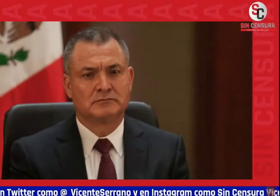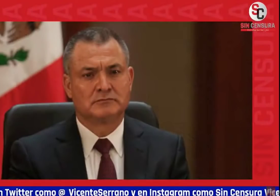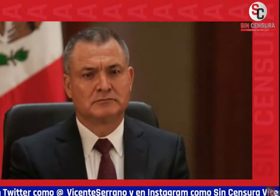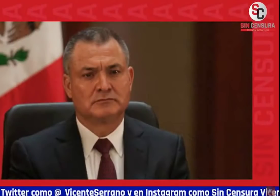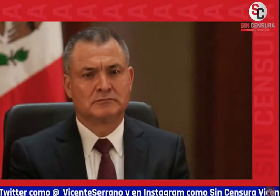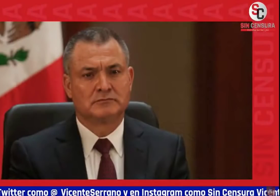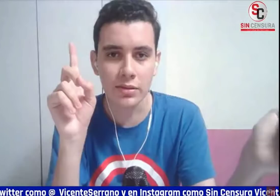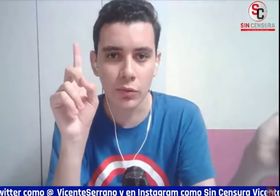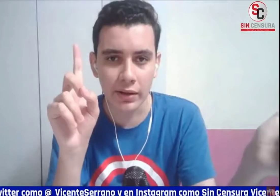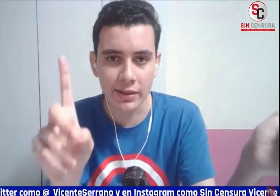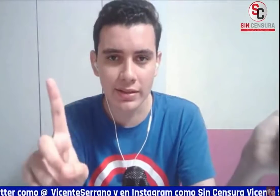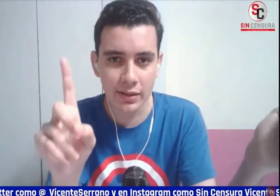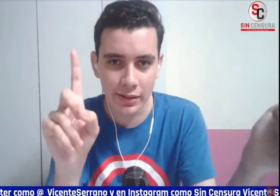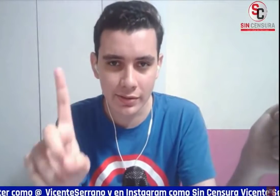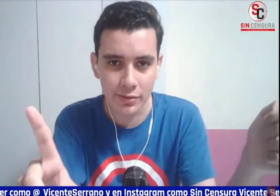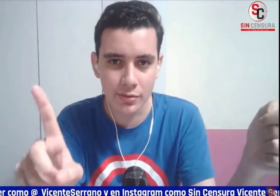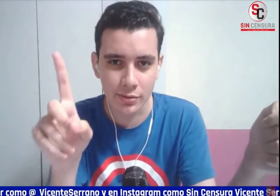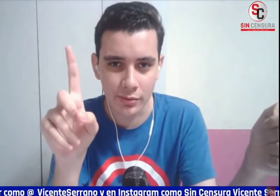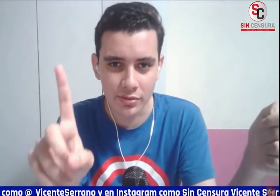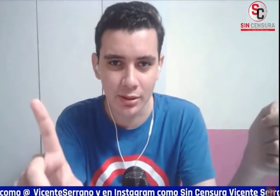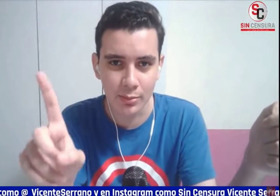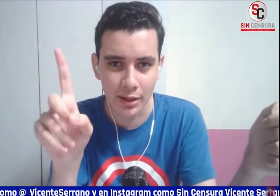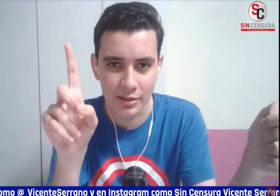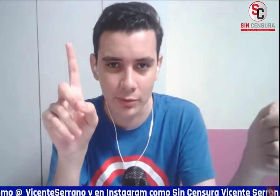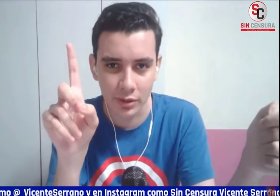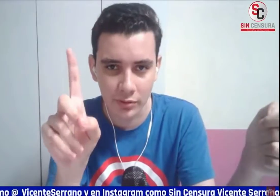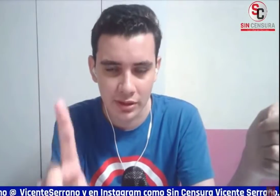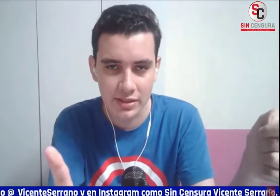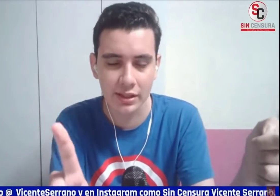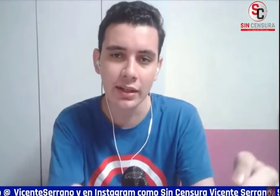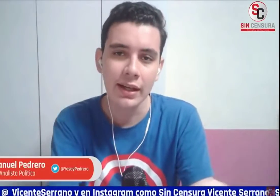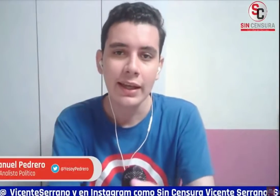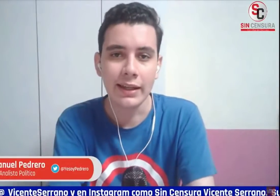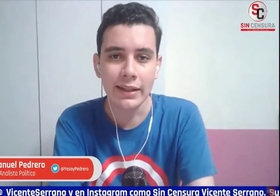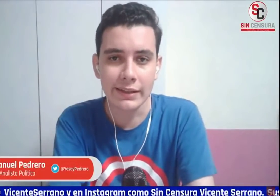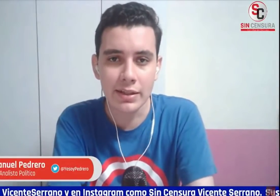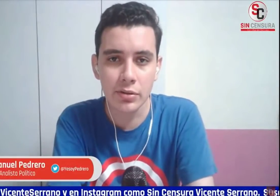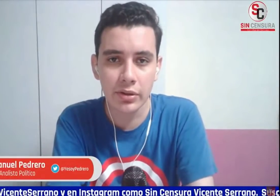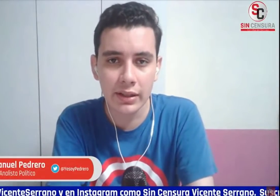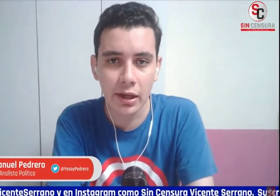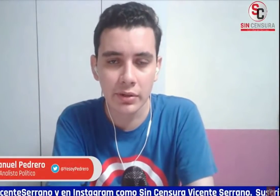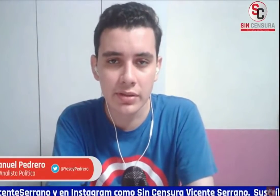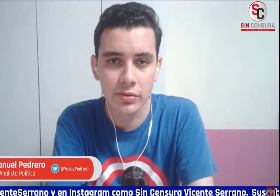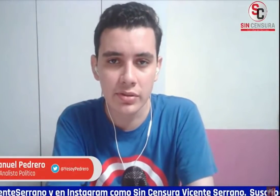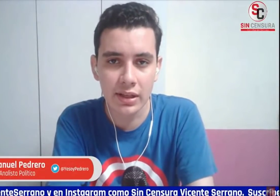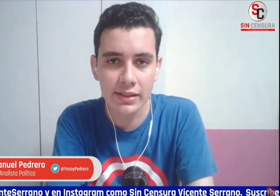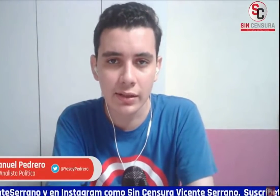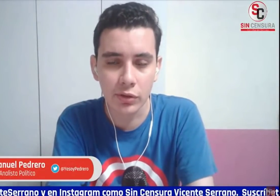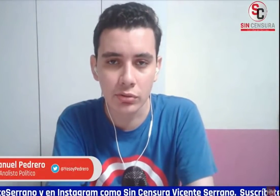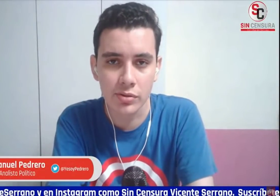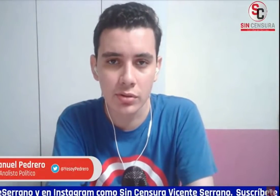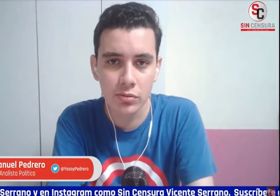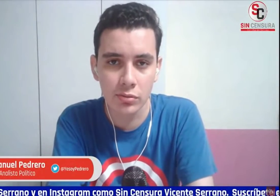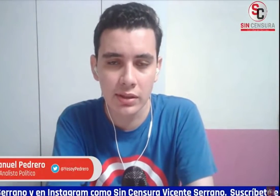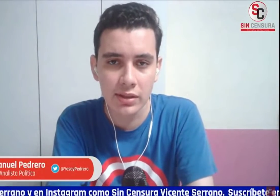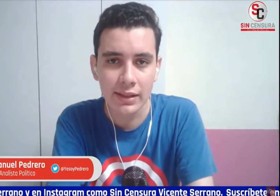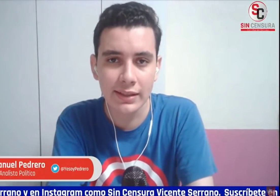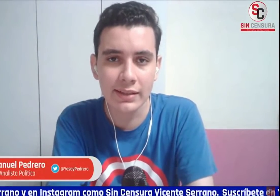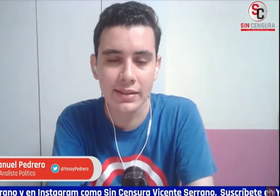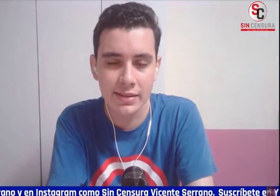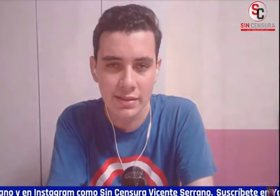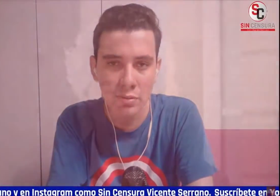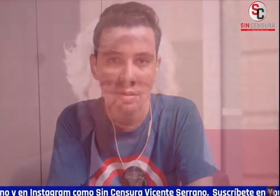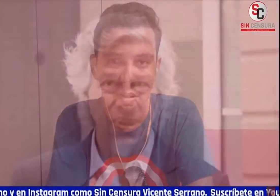hacemos ruido, quienes guardan silencio son los que más protagonizan. En el caso de Claudio X González, en cuanto hizo su